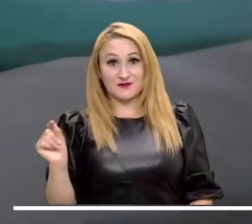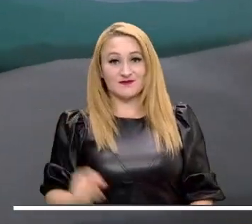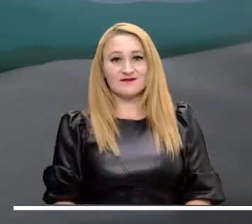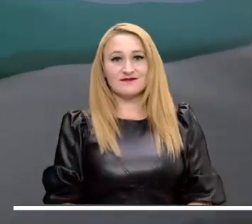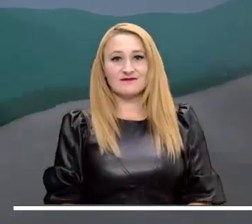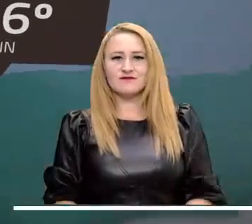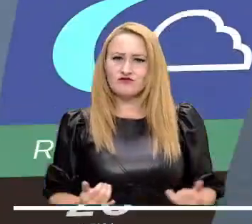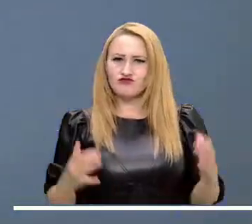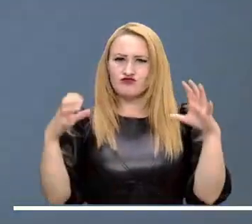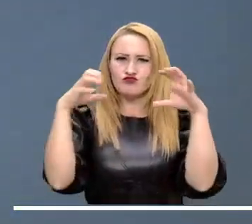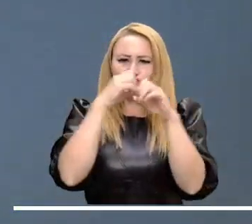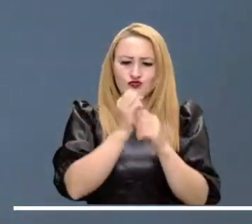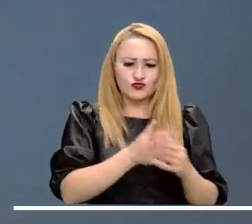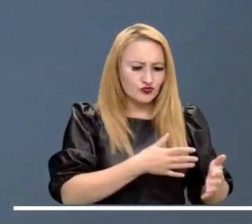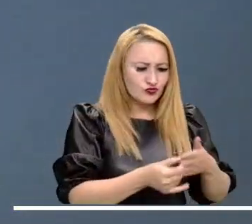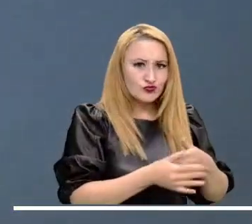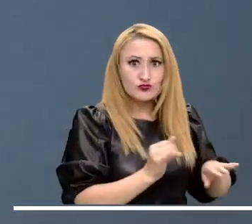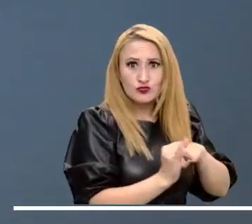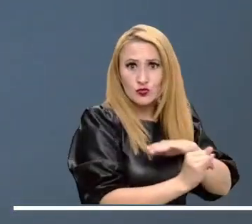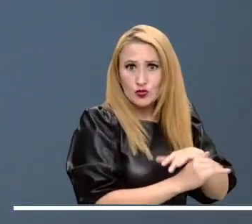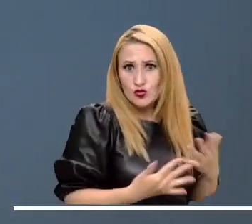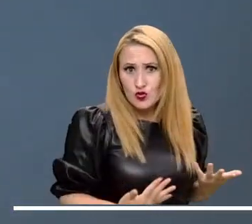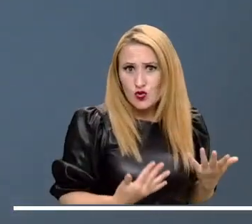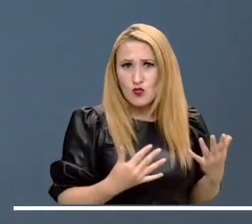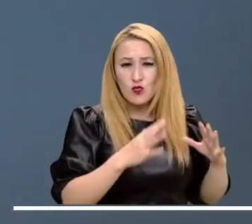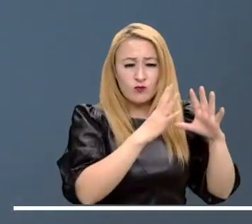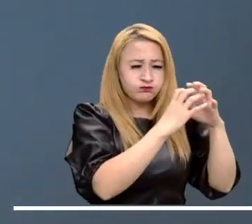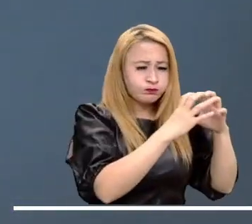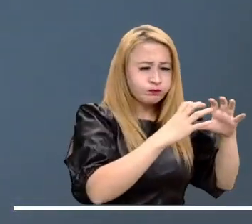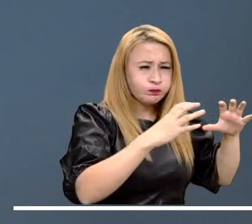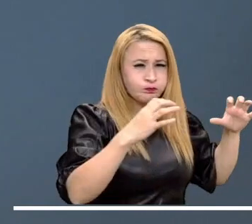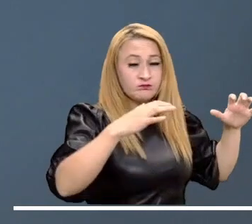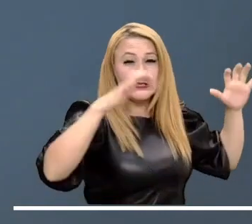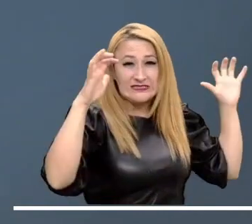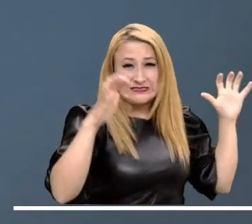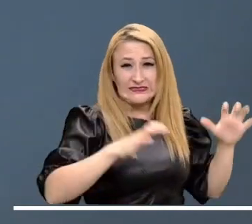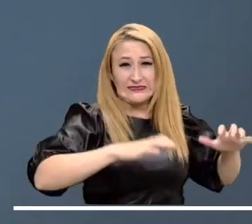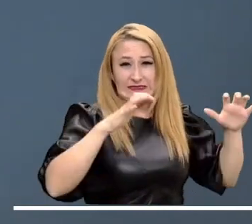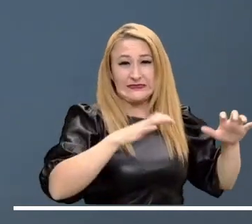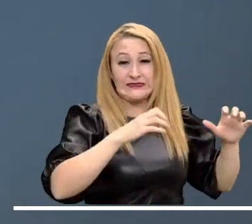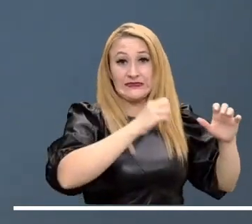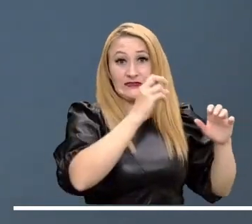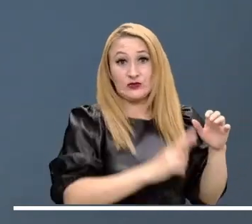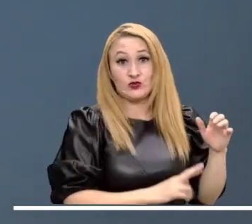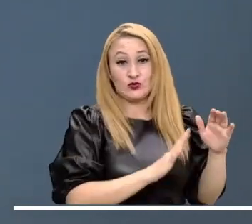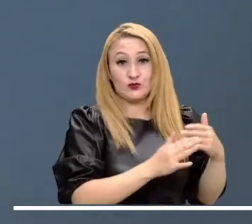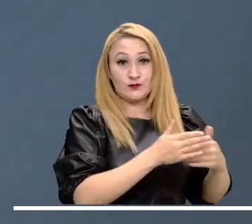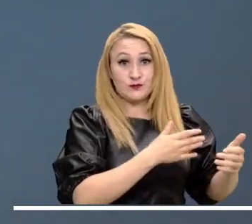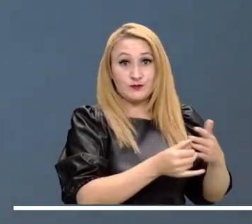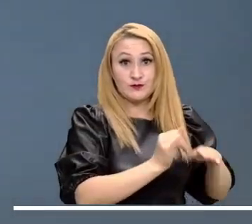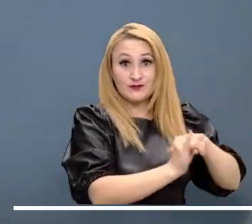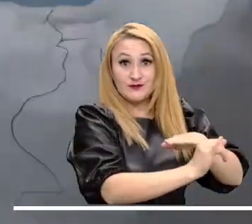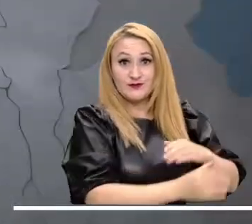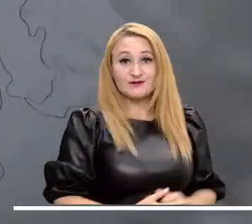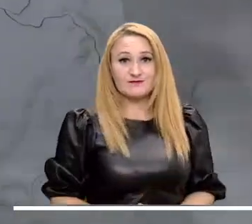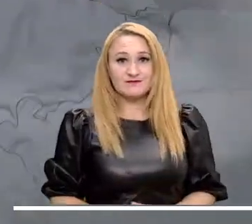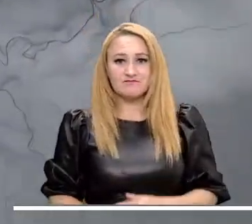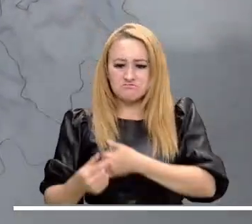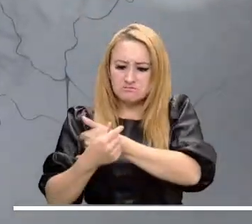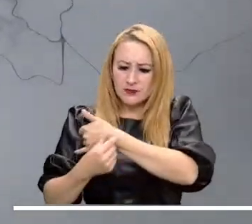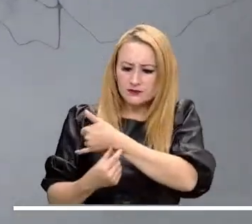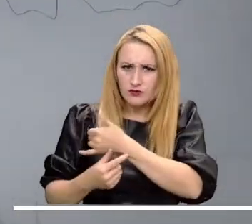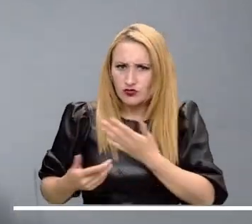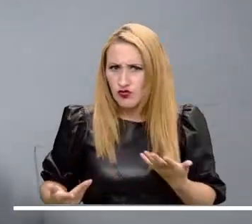y Cesar. Anochece en las islas de San Andrés y Providencia, donde las condiciones nubladas podrían activar lluvias en el sur del archipiélago.